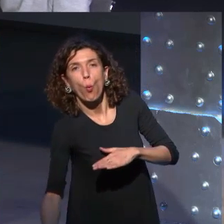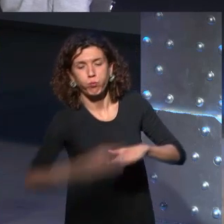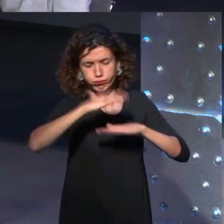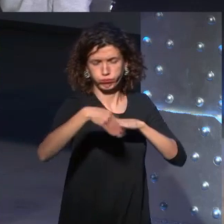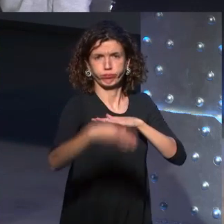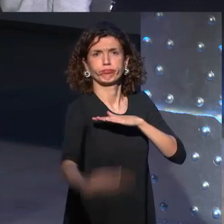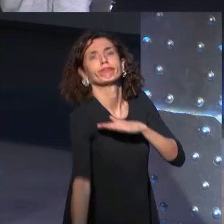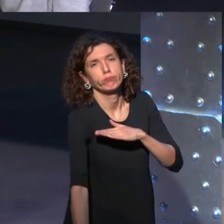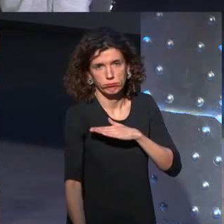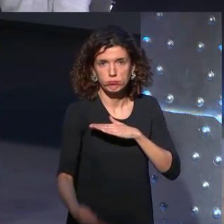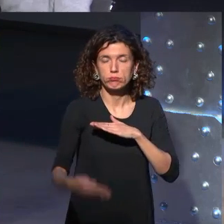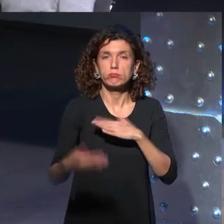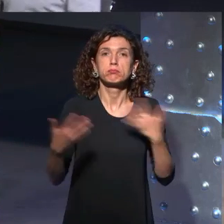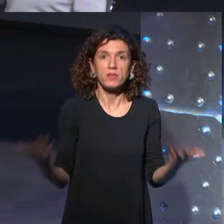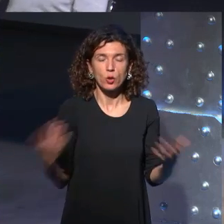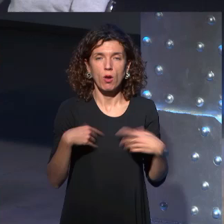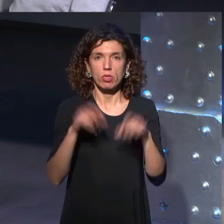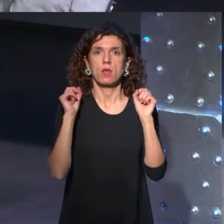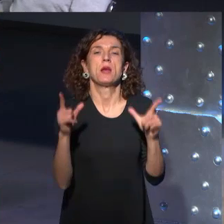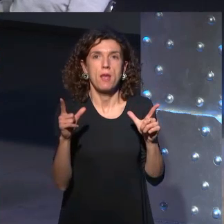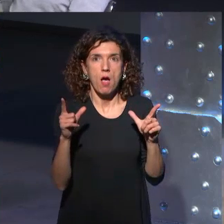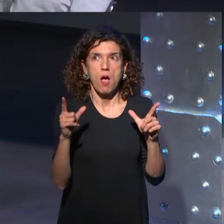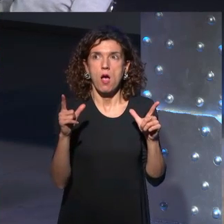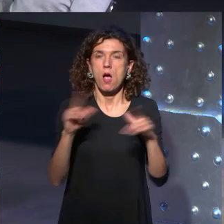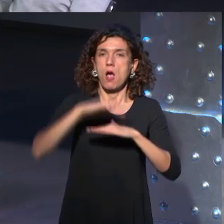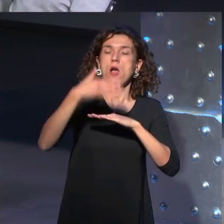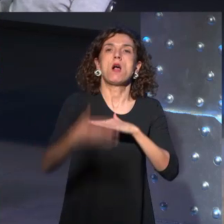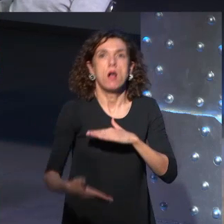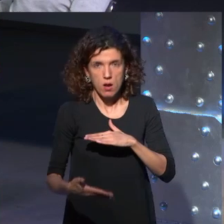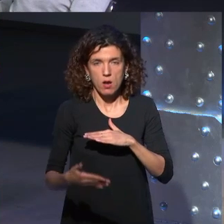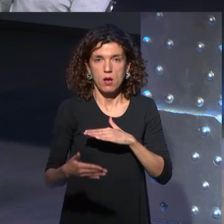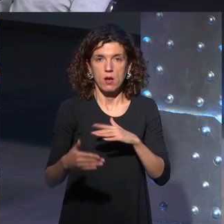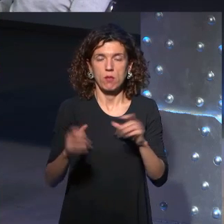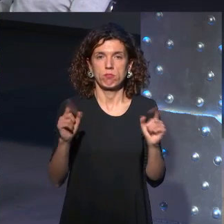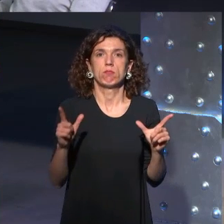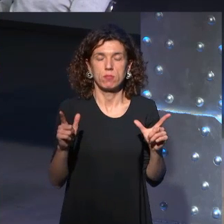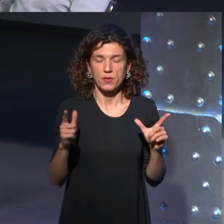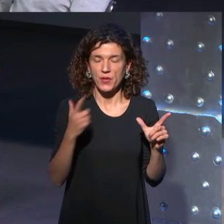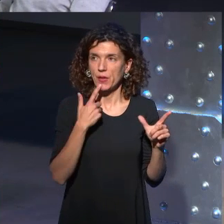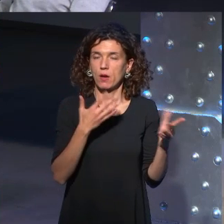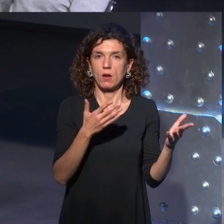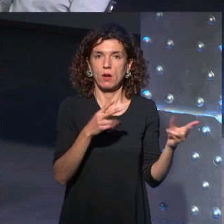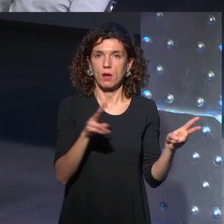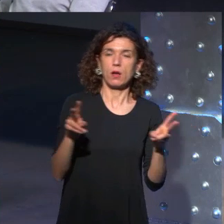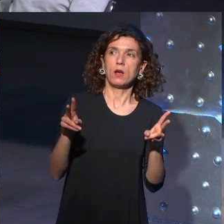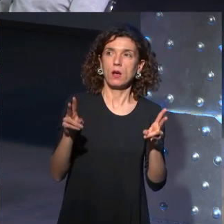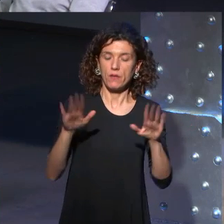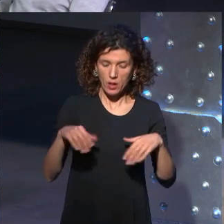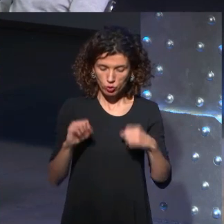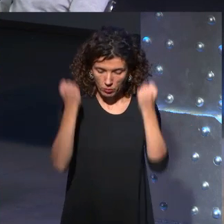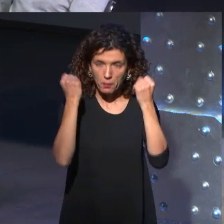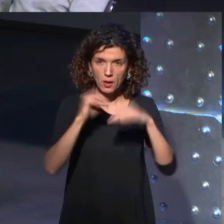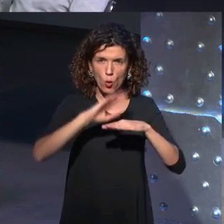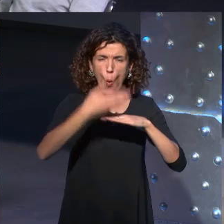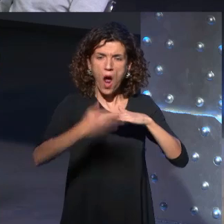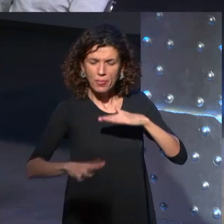rodar. Y uno despertar en medio de un accidente y decir, sobreviví una vuelta,